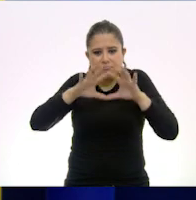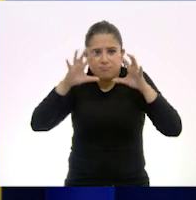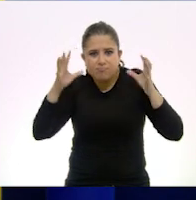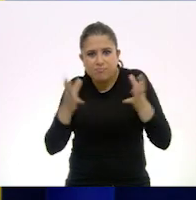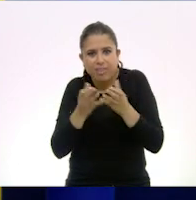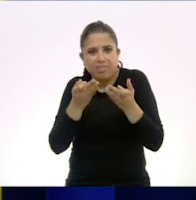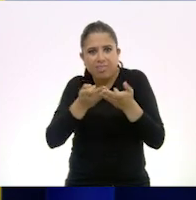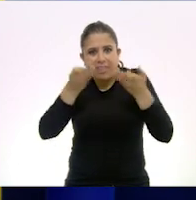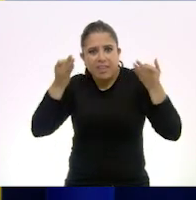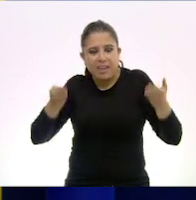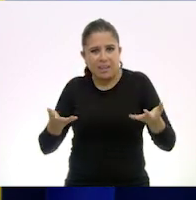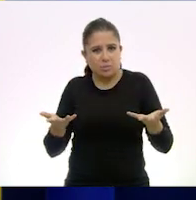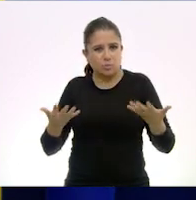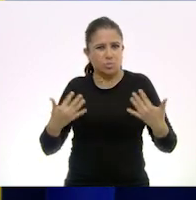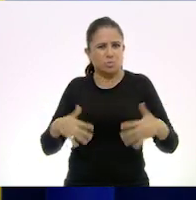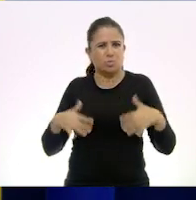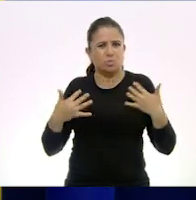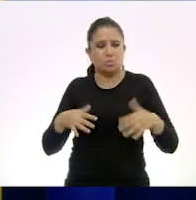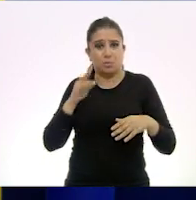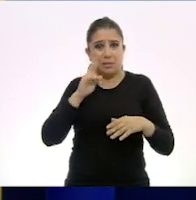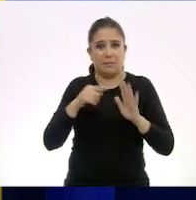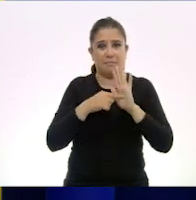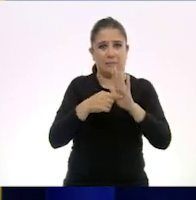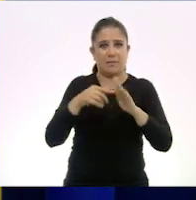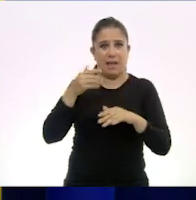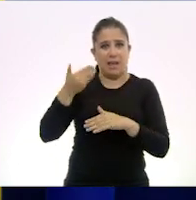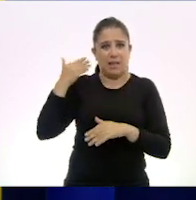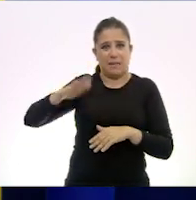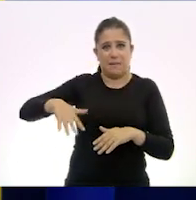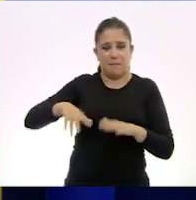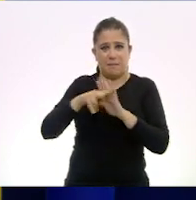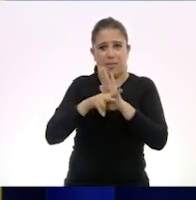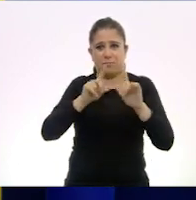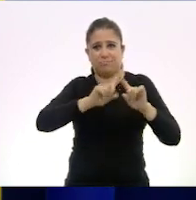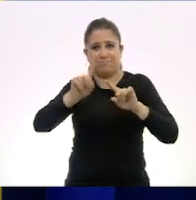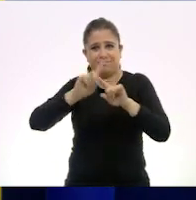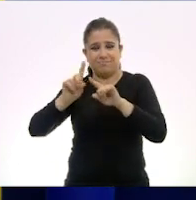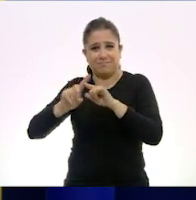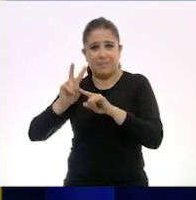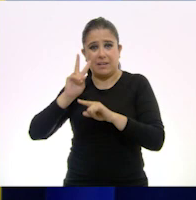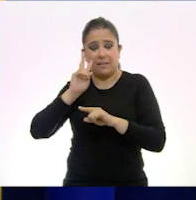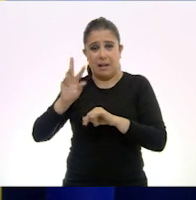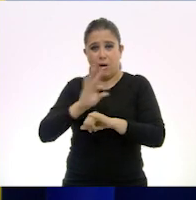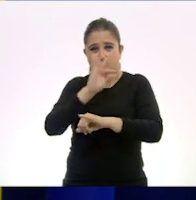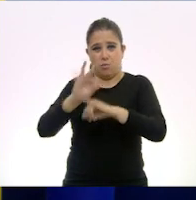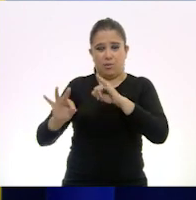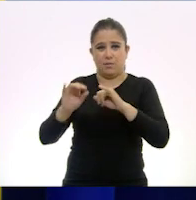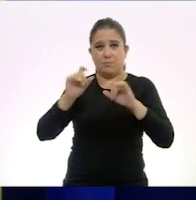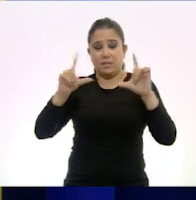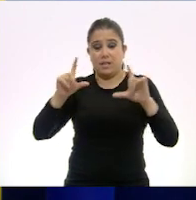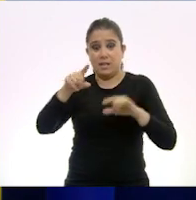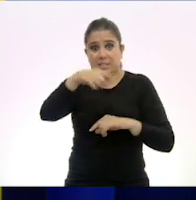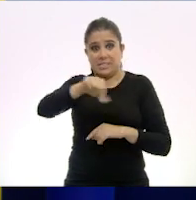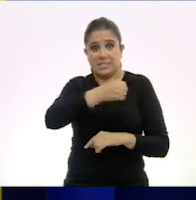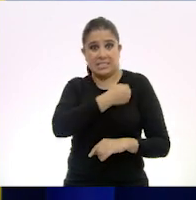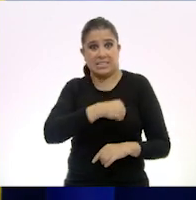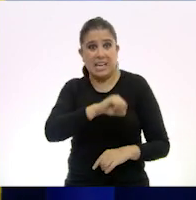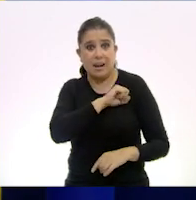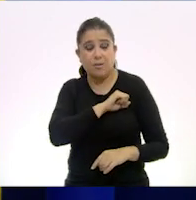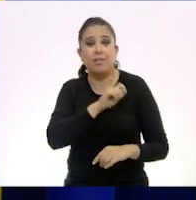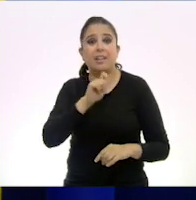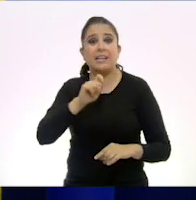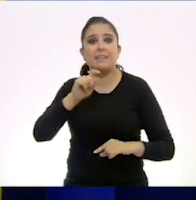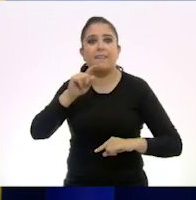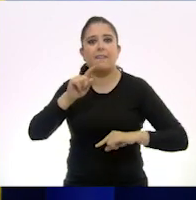alarmantes estas cifras que nos mostró el video. Me quedo con lo que se escribe al final. Nuestra salud depende